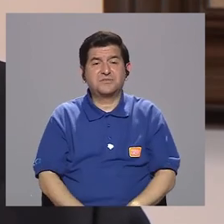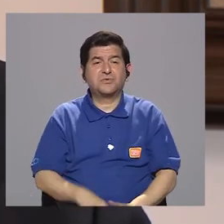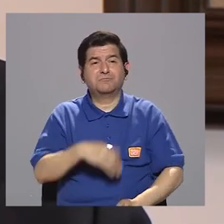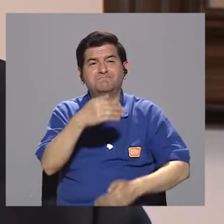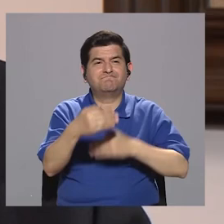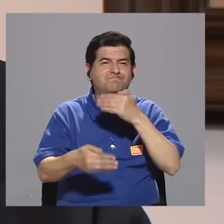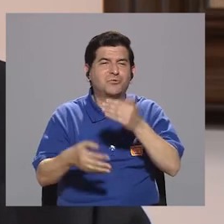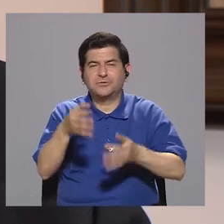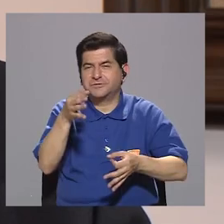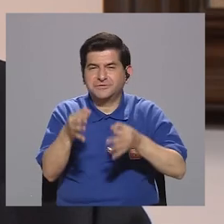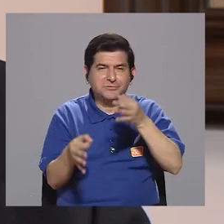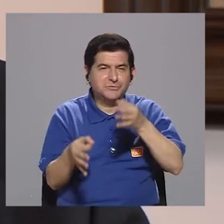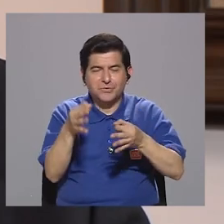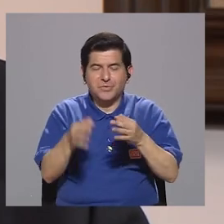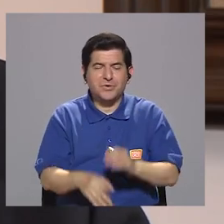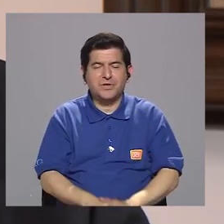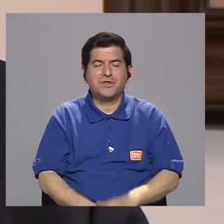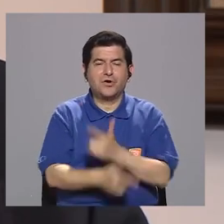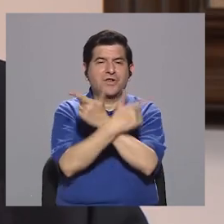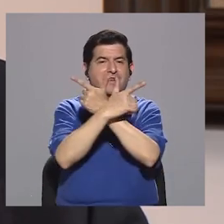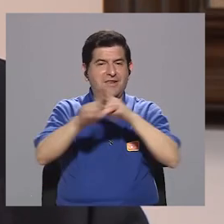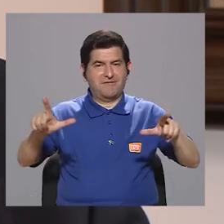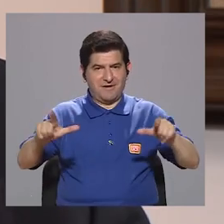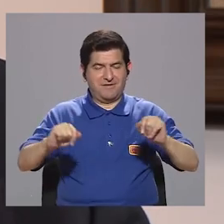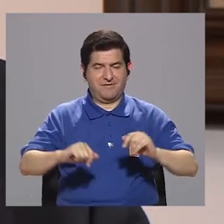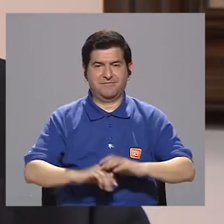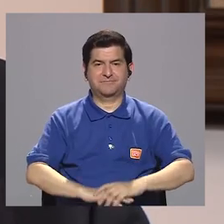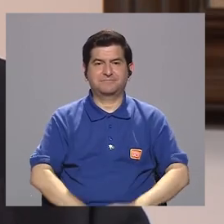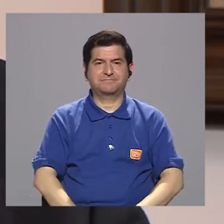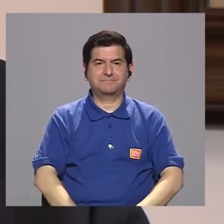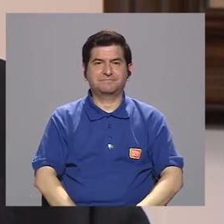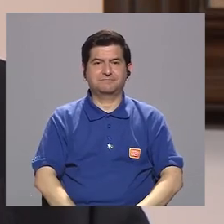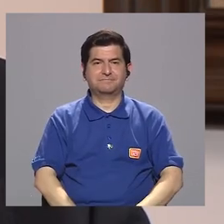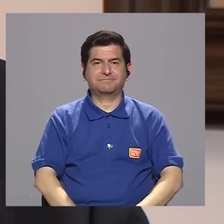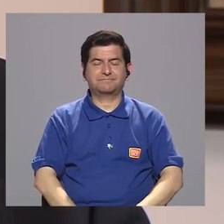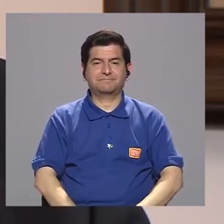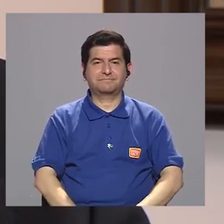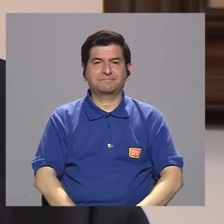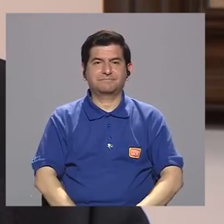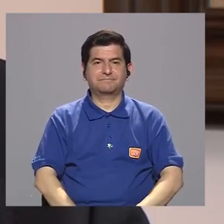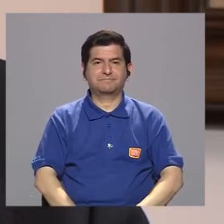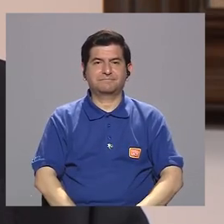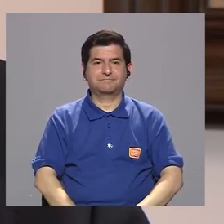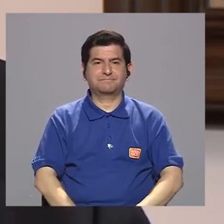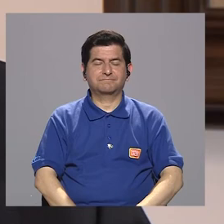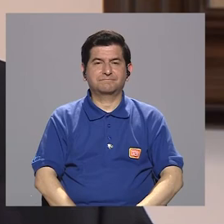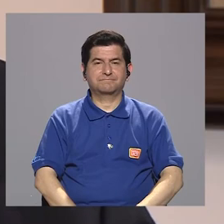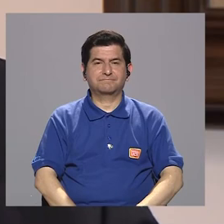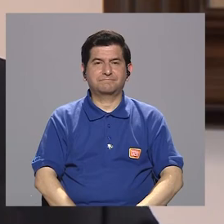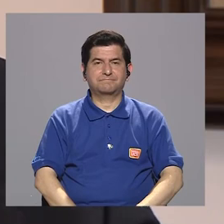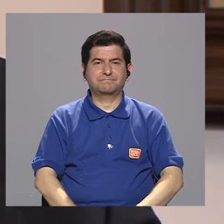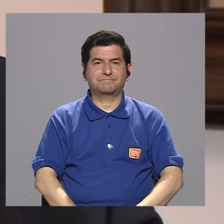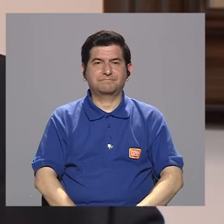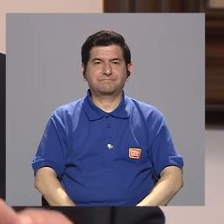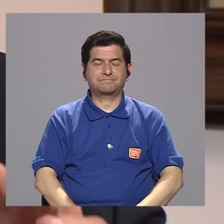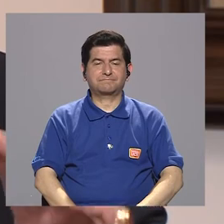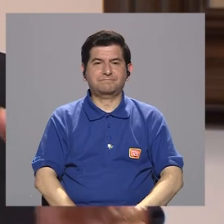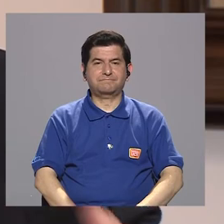del proceso jurídico y del liberalismo. Entonces, ese